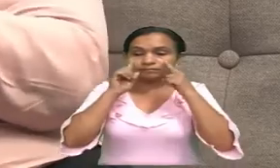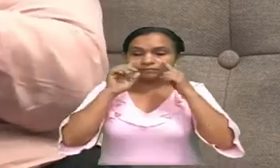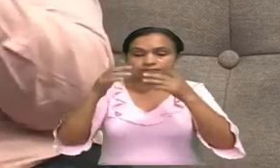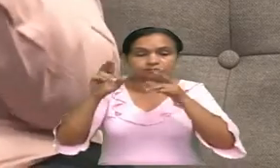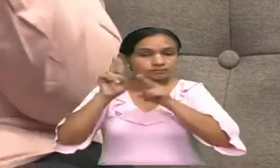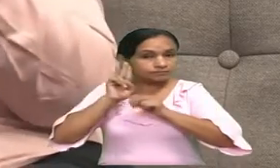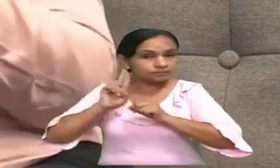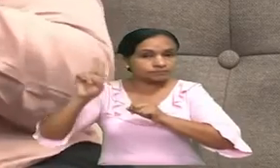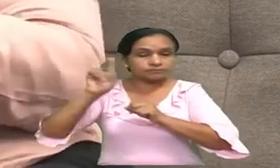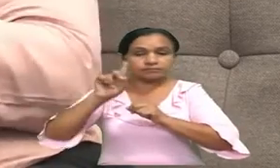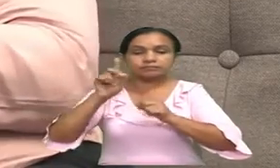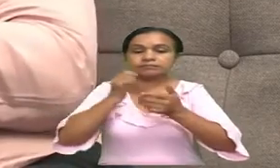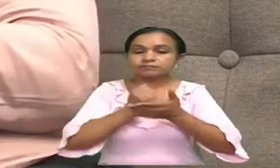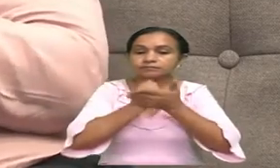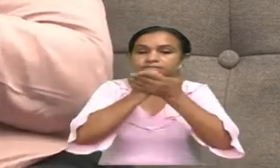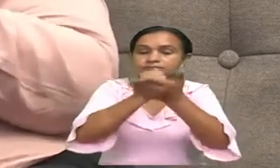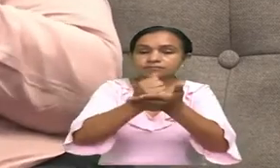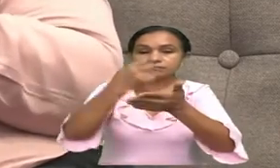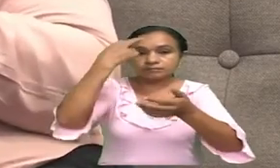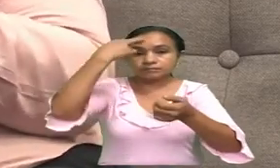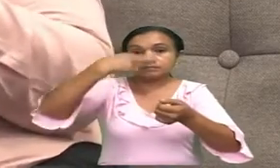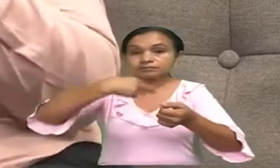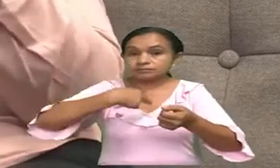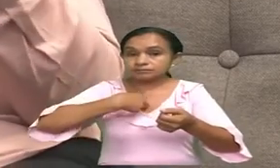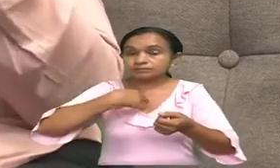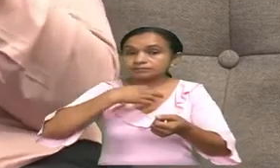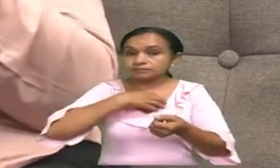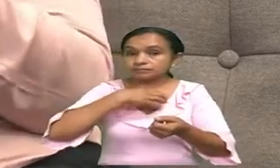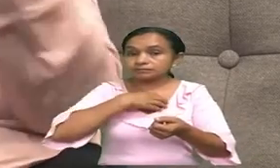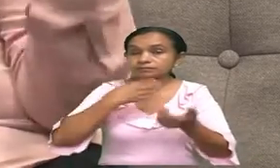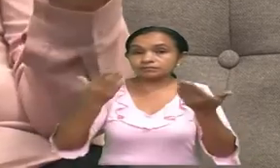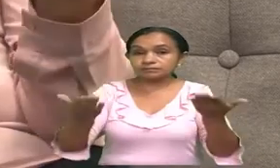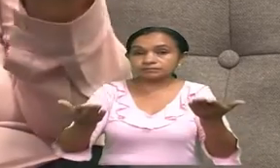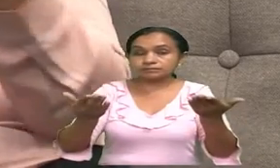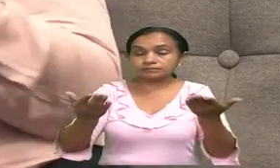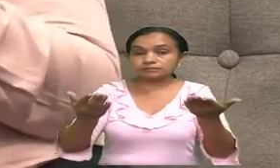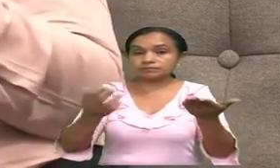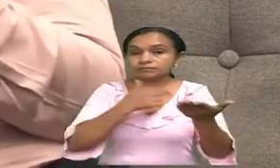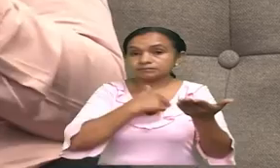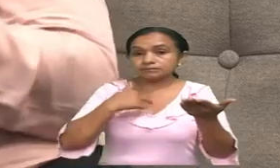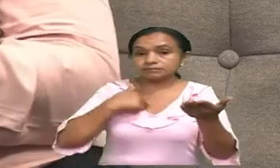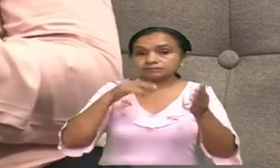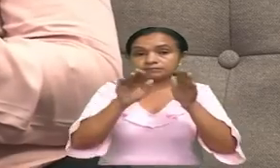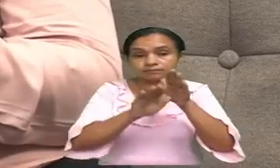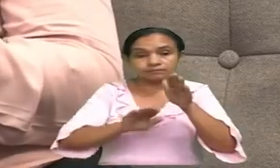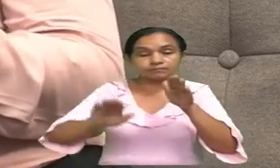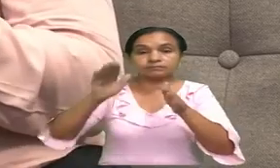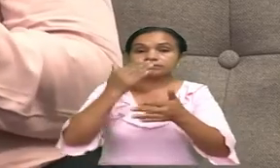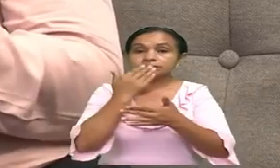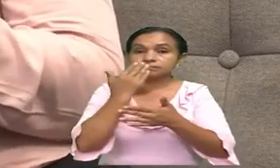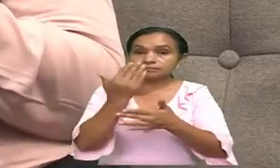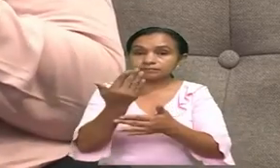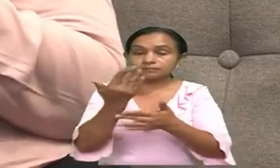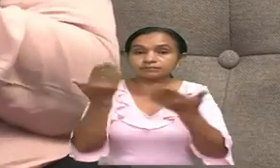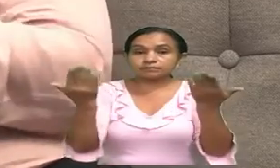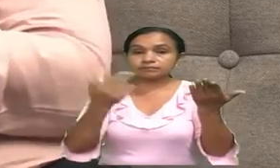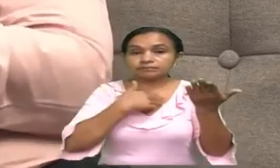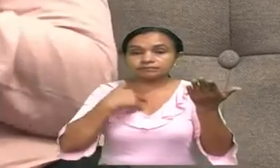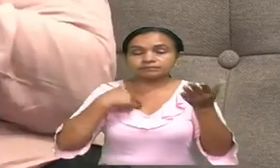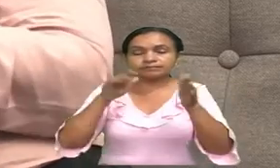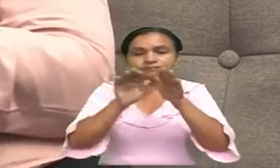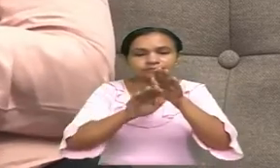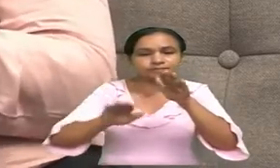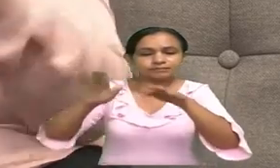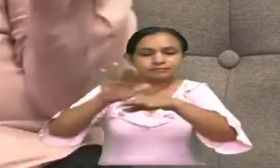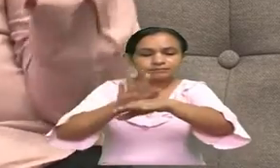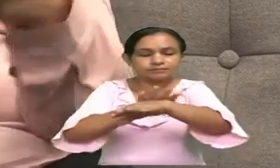sino que para cumplir con nuestra responsabilidad. Pero además eso te da la oportunidad de estar mucho más sensible